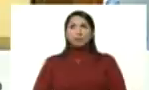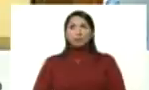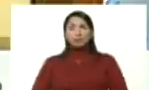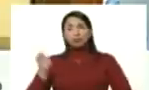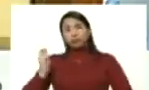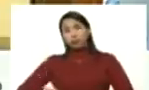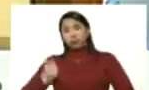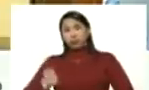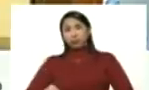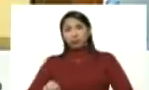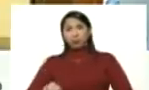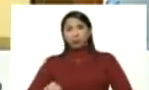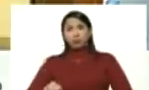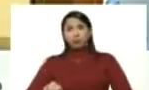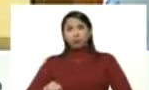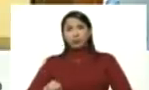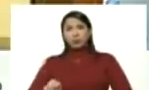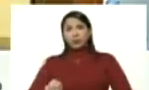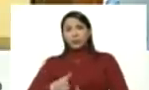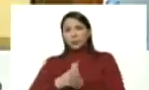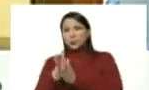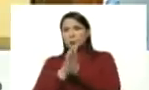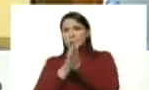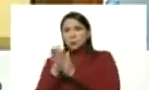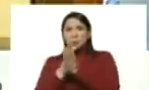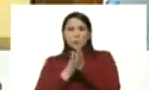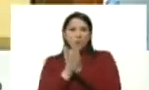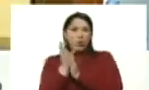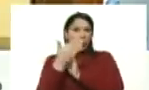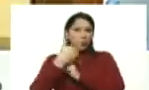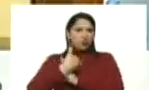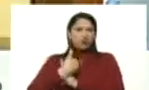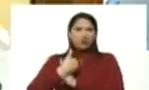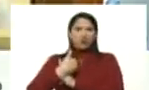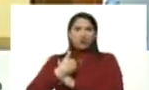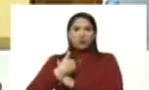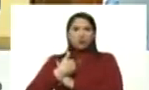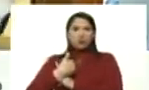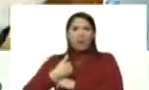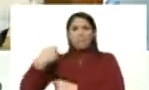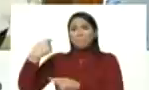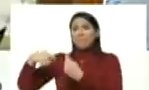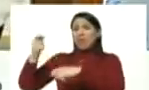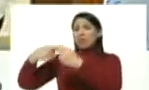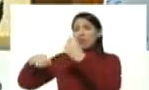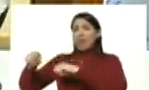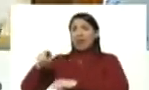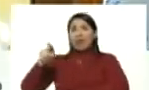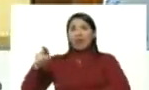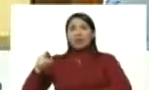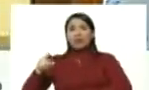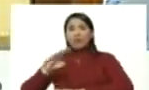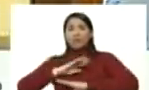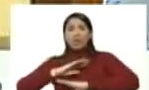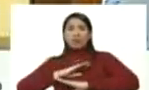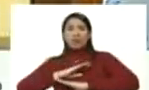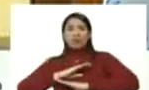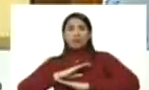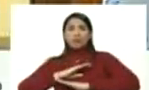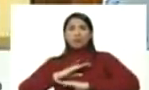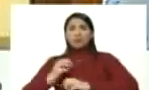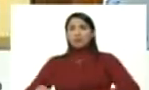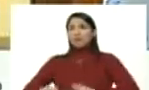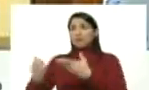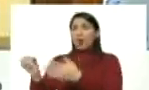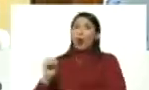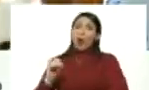tribunales cómplices, rematan esos bienes para entregárselo o asignárselo